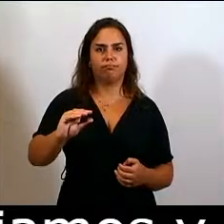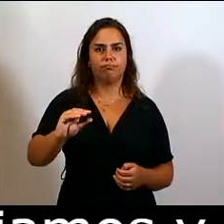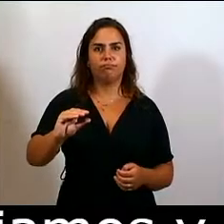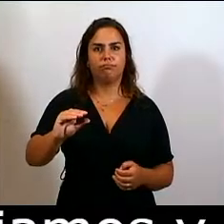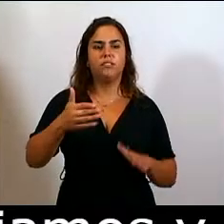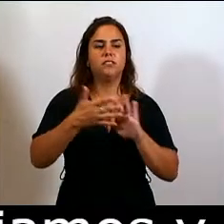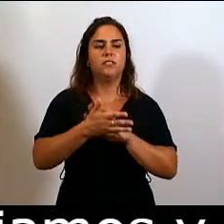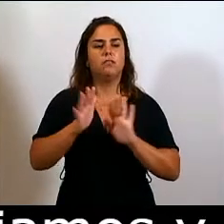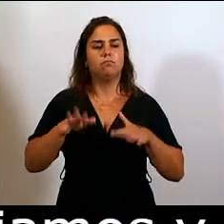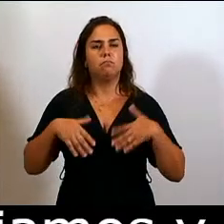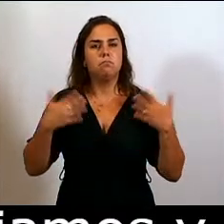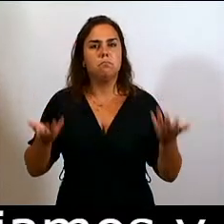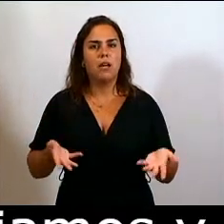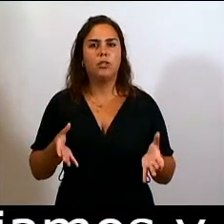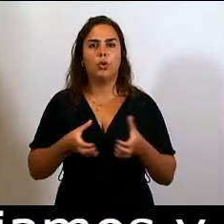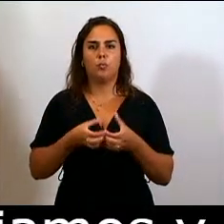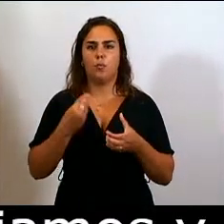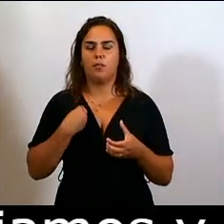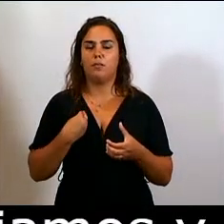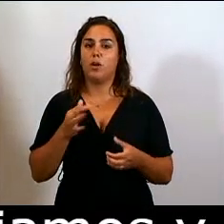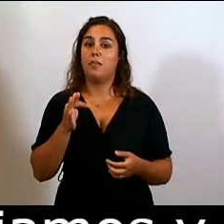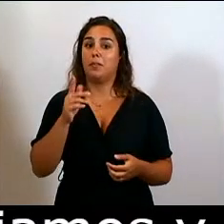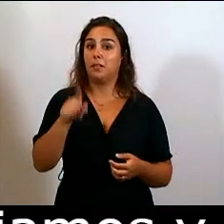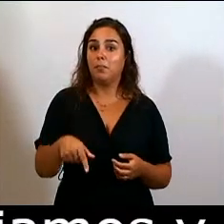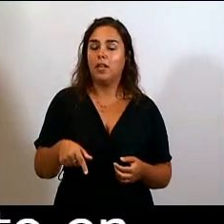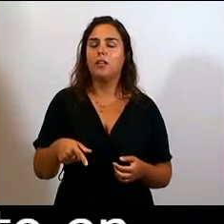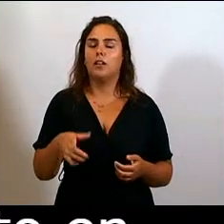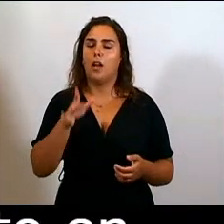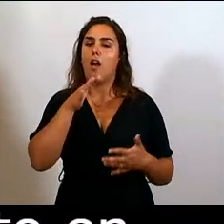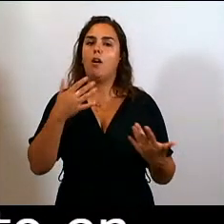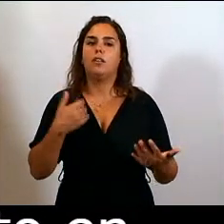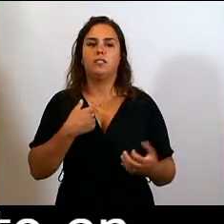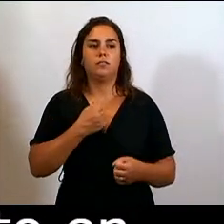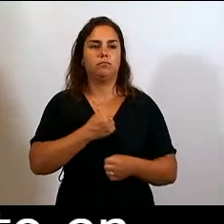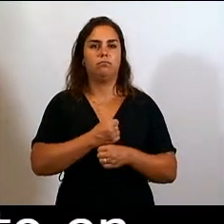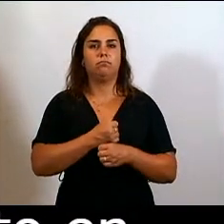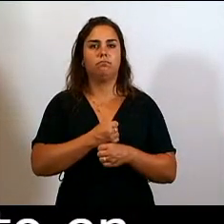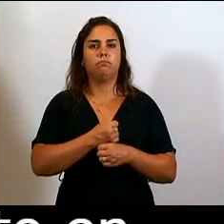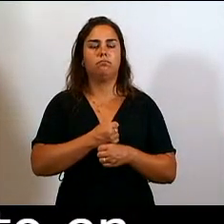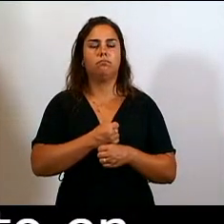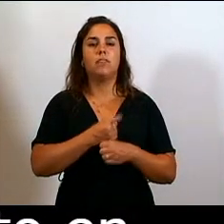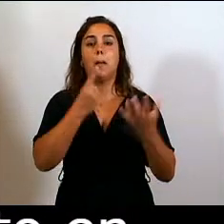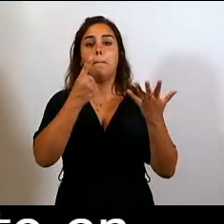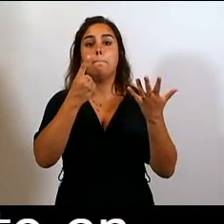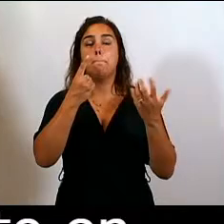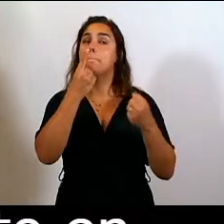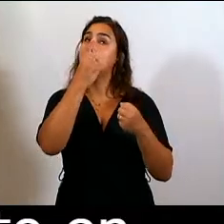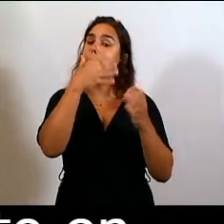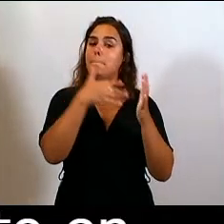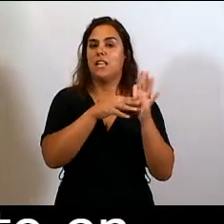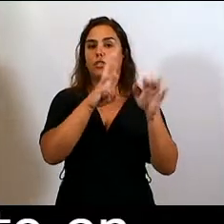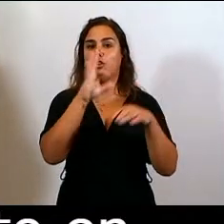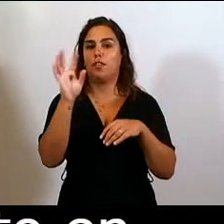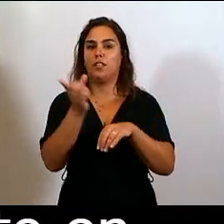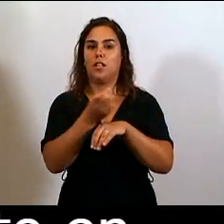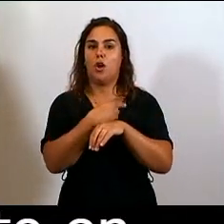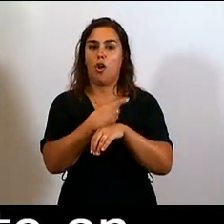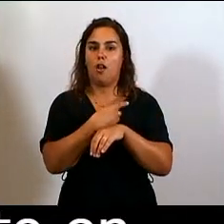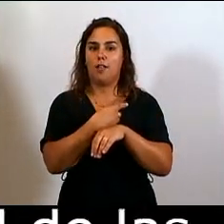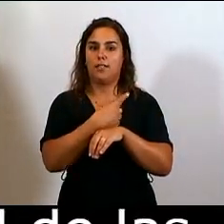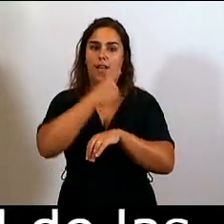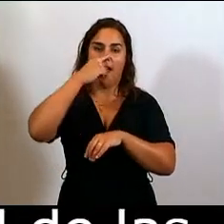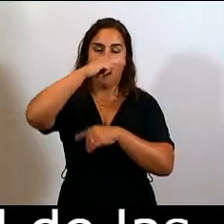el impacto en esta plantilla y, además, cumplimos con un laudo arbitral de las 1.800 horas anuales, lo que supone también un